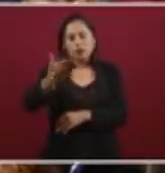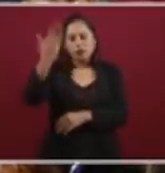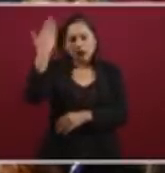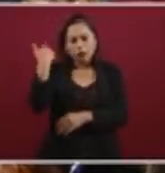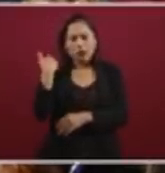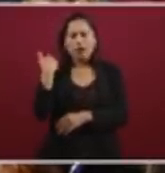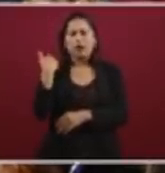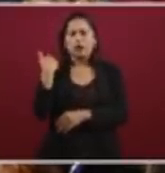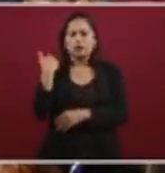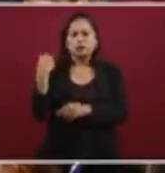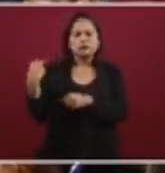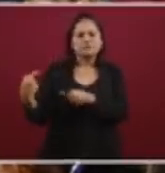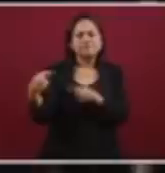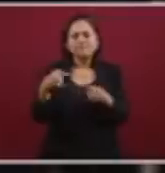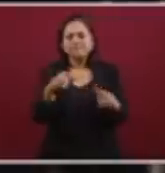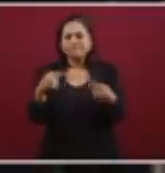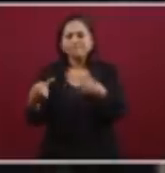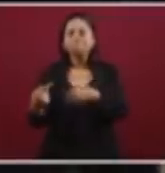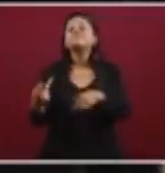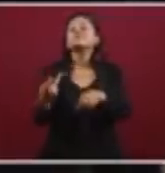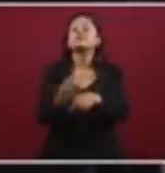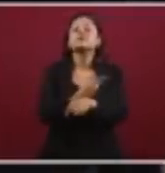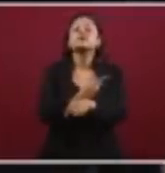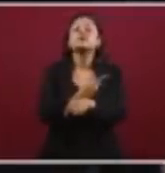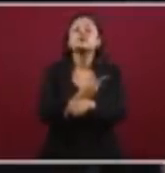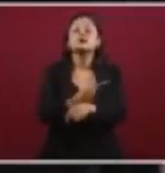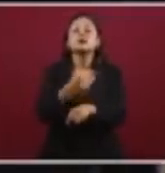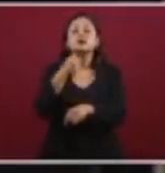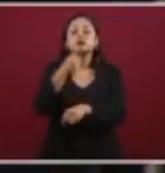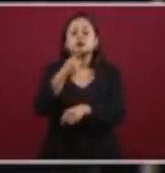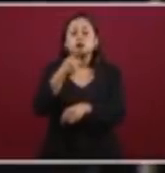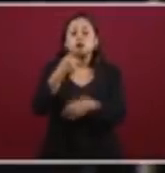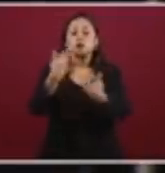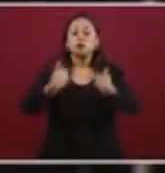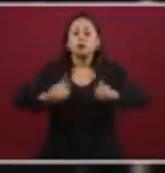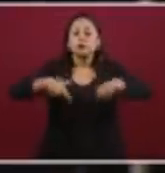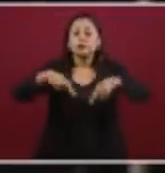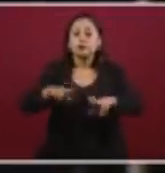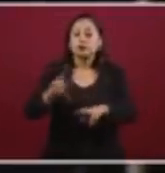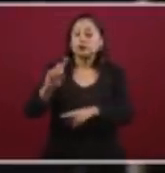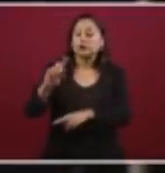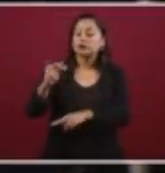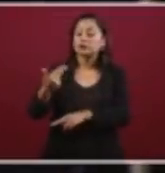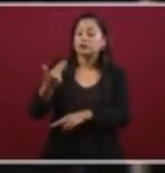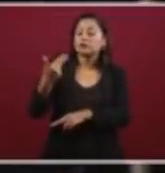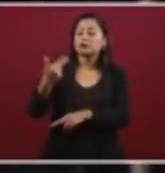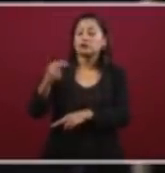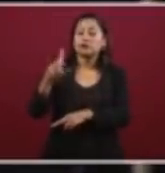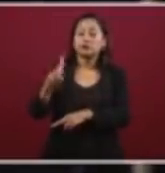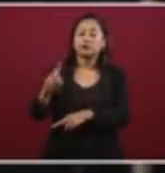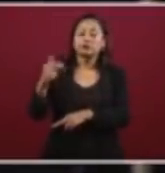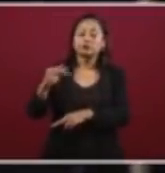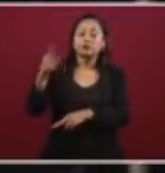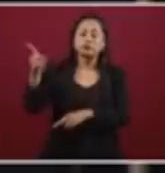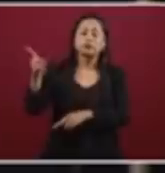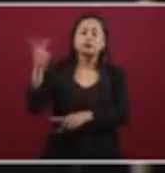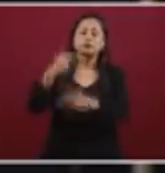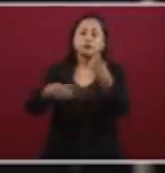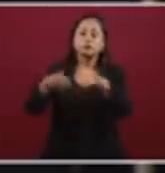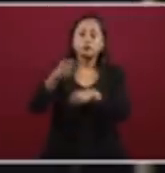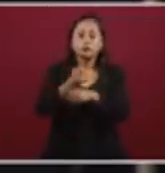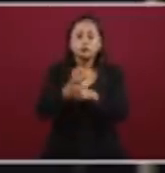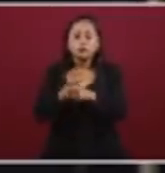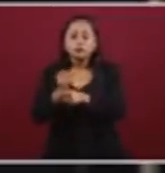en mexico de los representantes extranjeros de derechos humanos y cuánto se les pago que se les dejó de